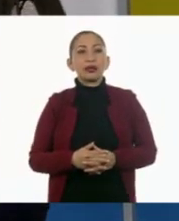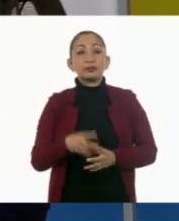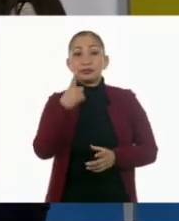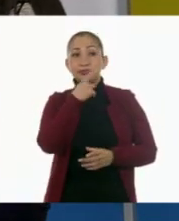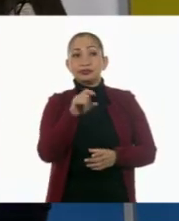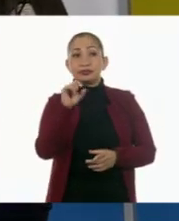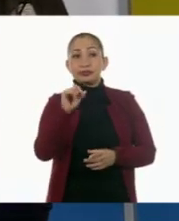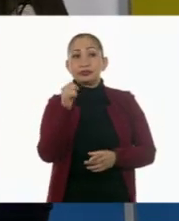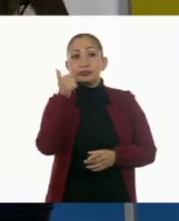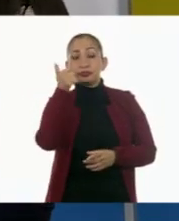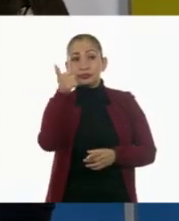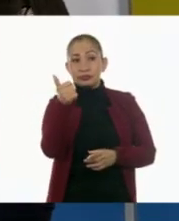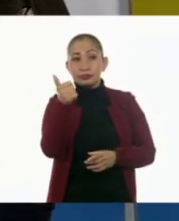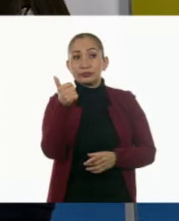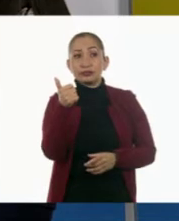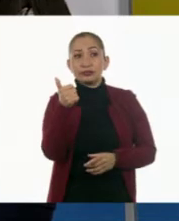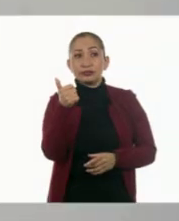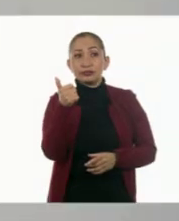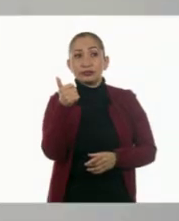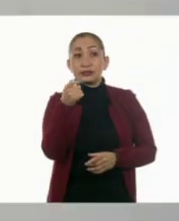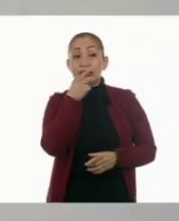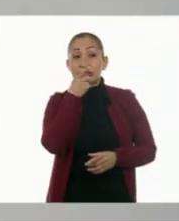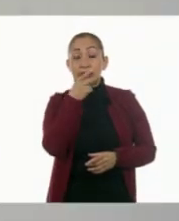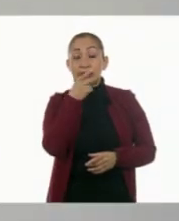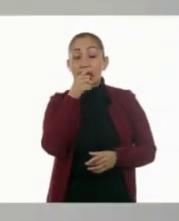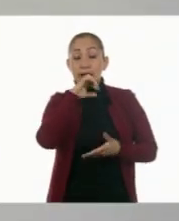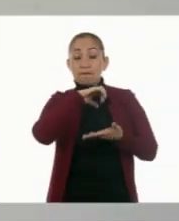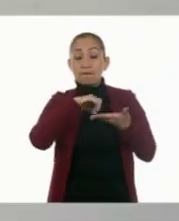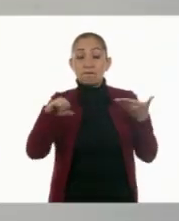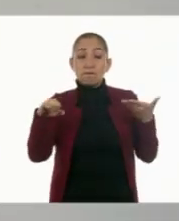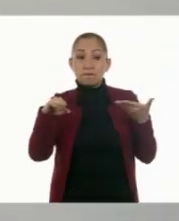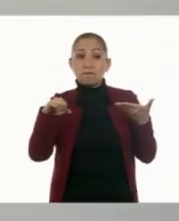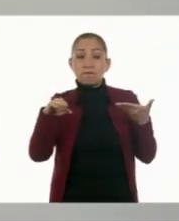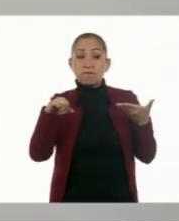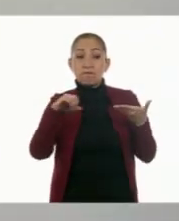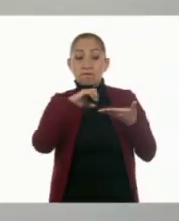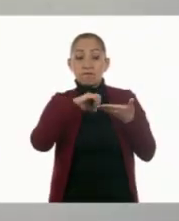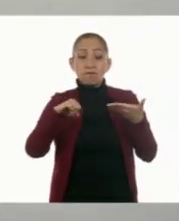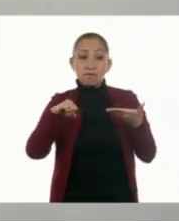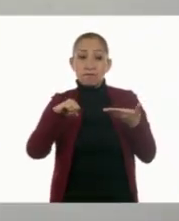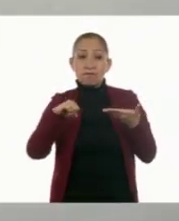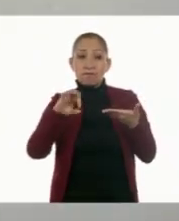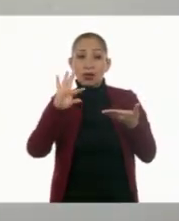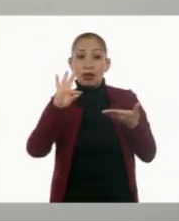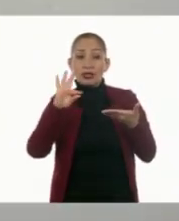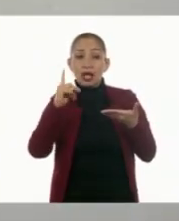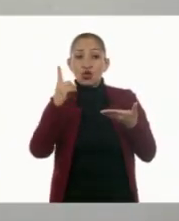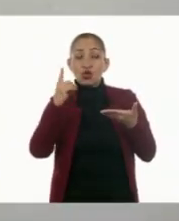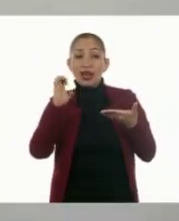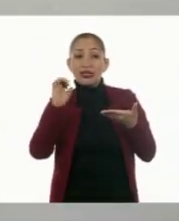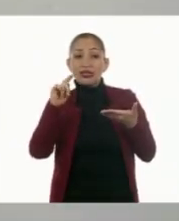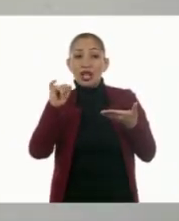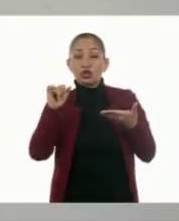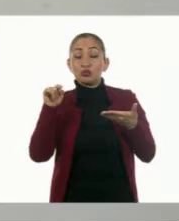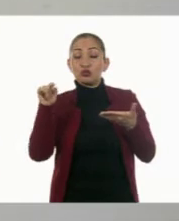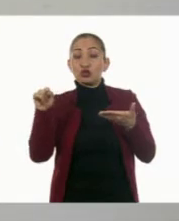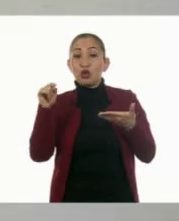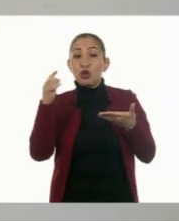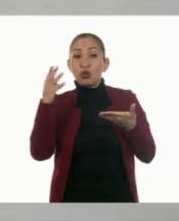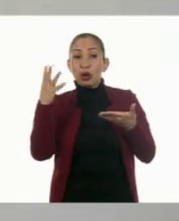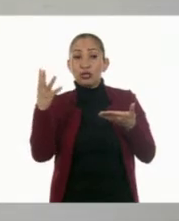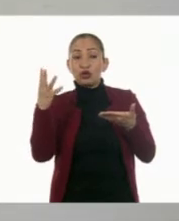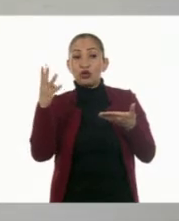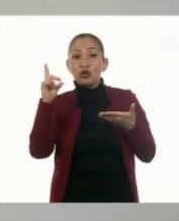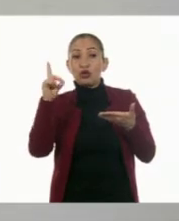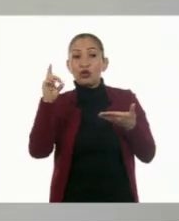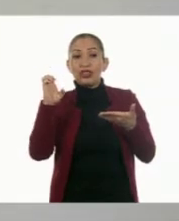Sería 126. Y ella dice que puede ser que restándole 41 enteros 4 décimos nos dé